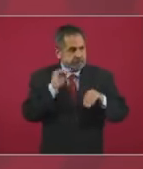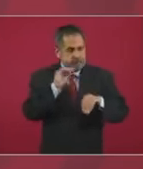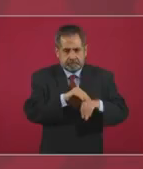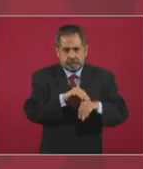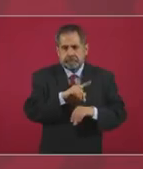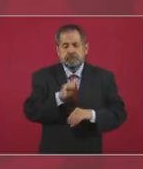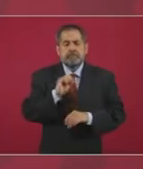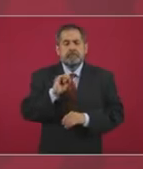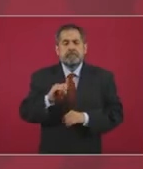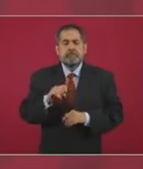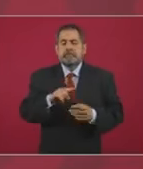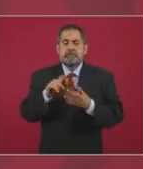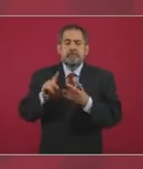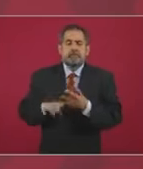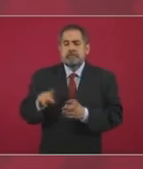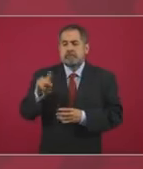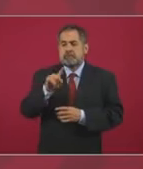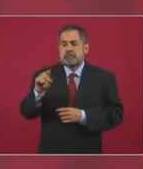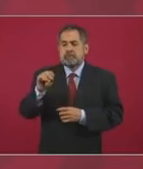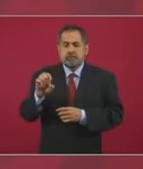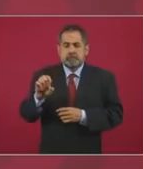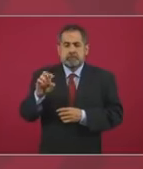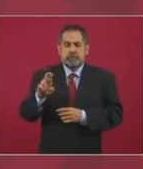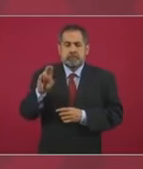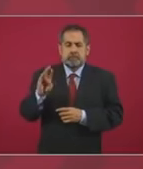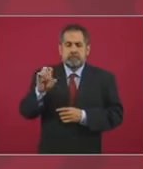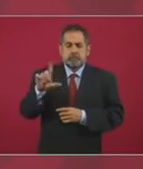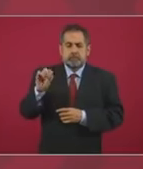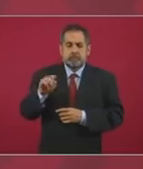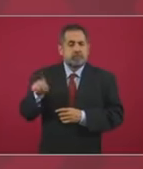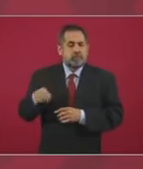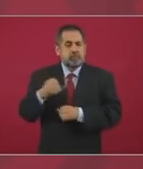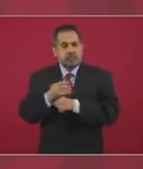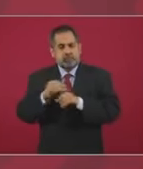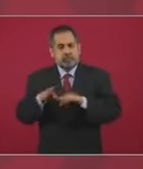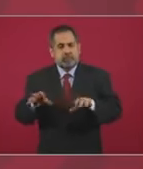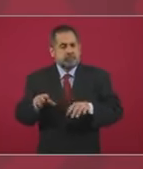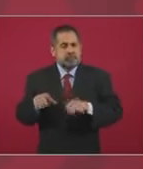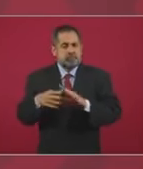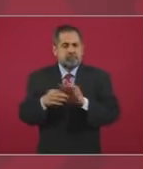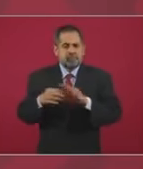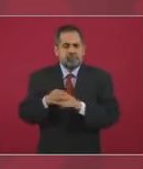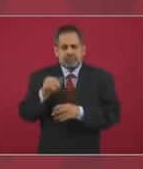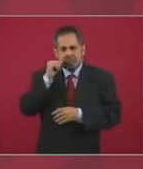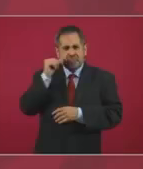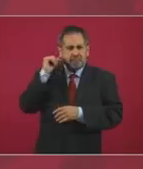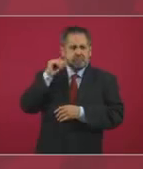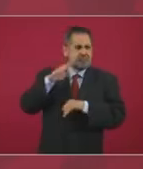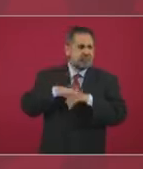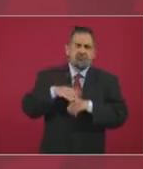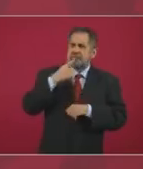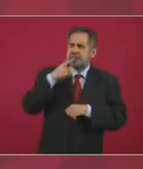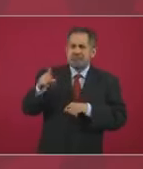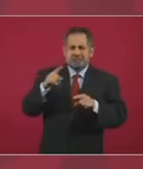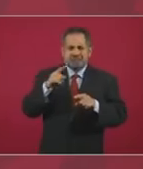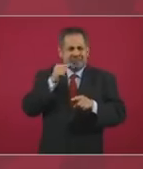y también Zoé Robledo va a informar. Ayer se hizo una denuncia,